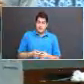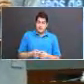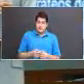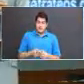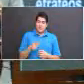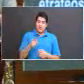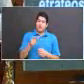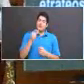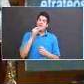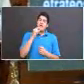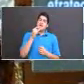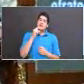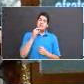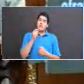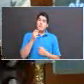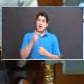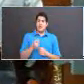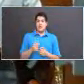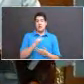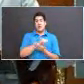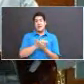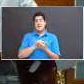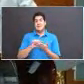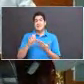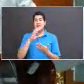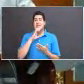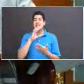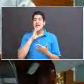ha tomado la Santa Cena indignamente? Pregúntele.